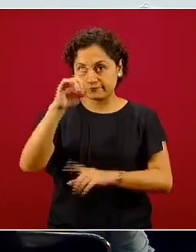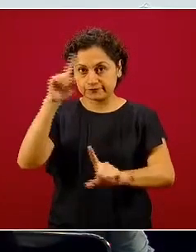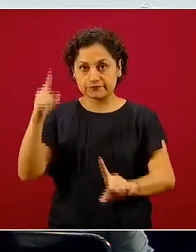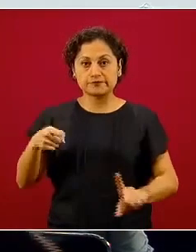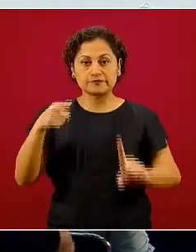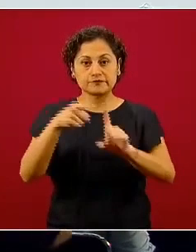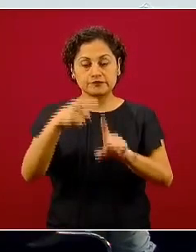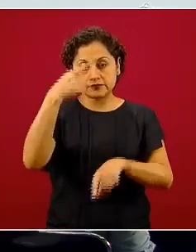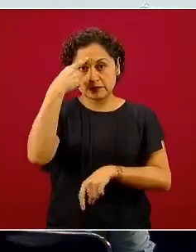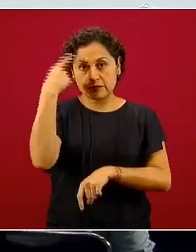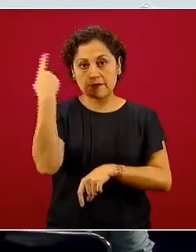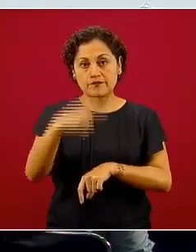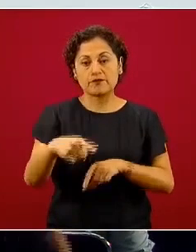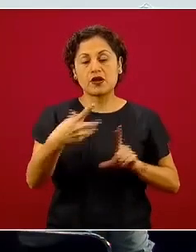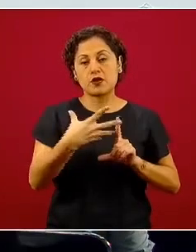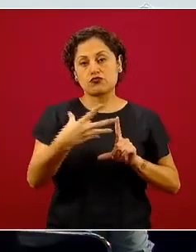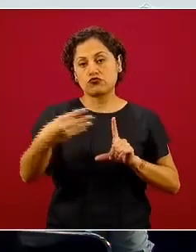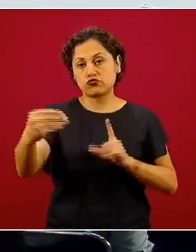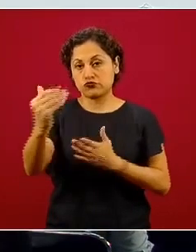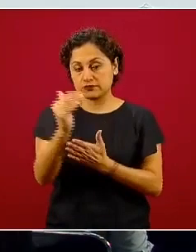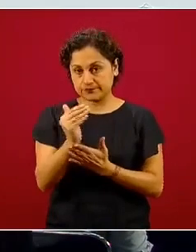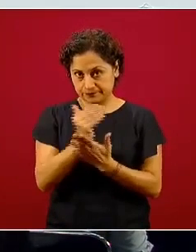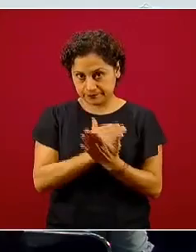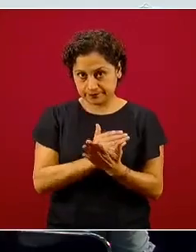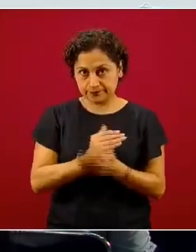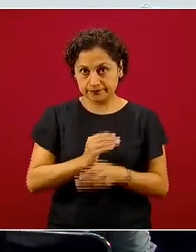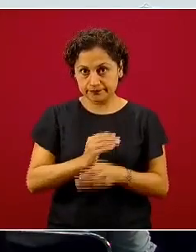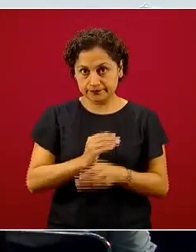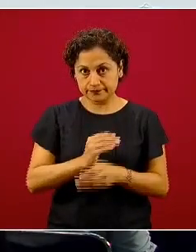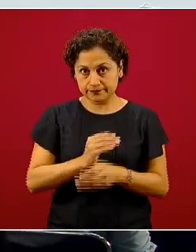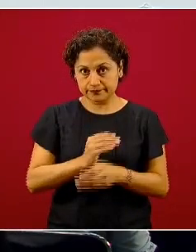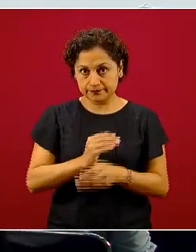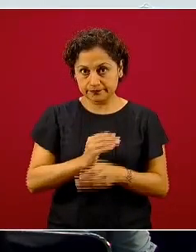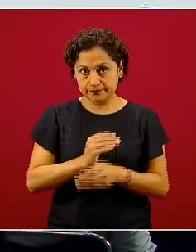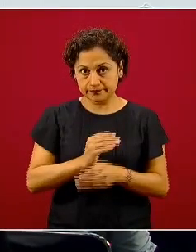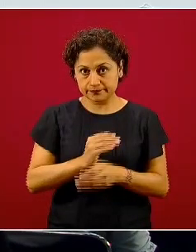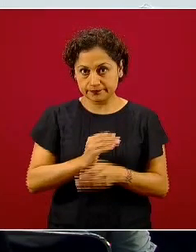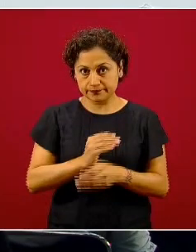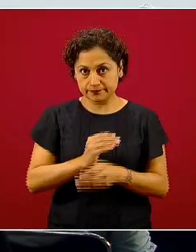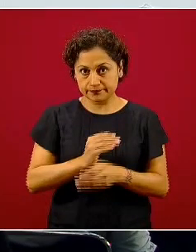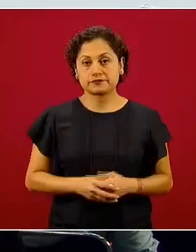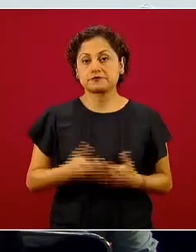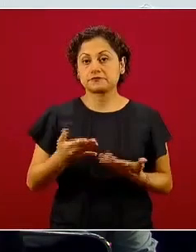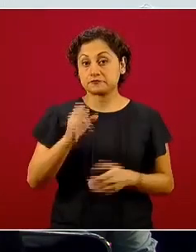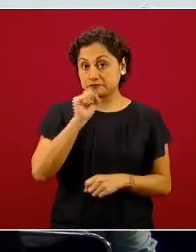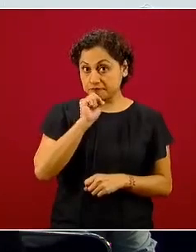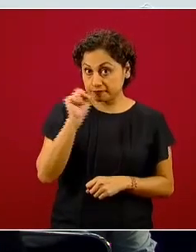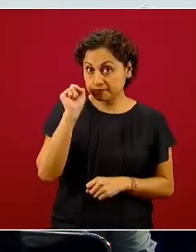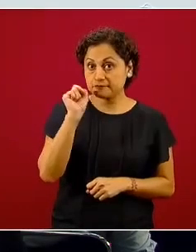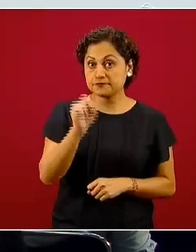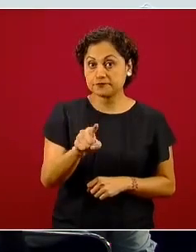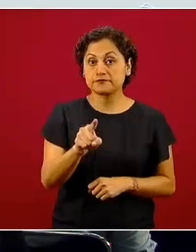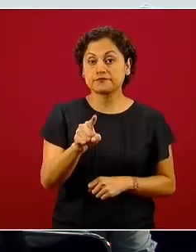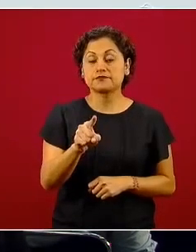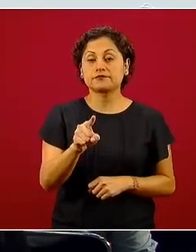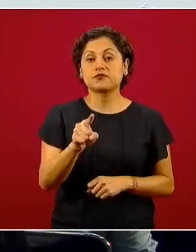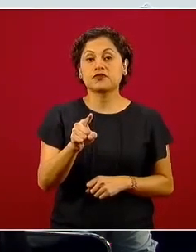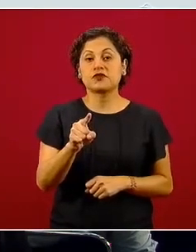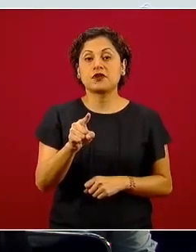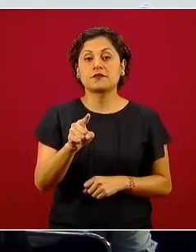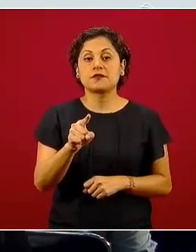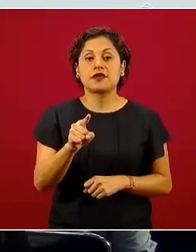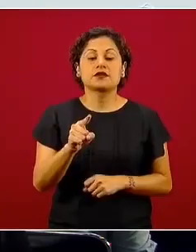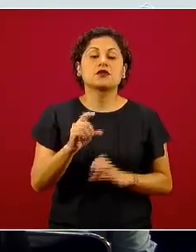la transmisión, disminuir los contagios y por lo tanto también disminuir la carga hospitalaria y que